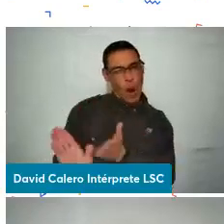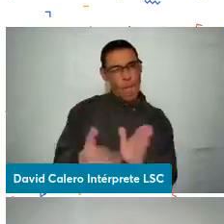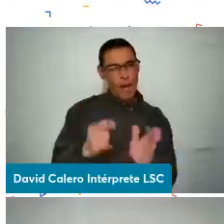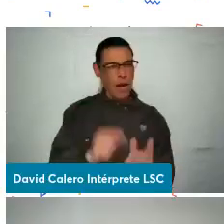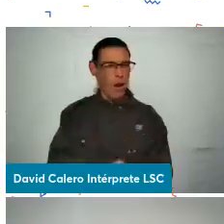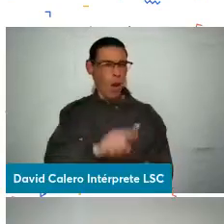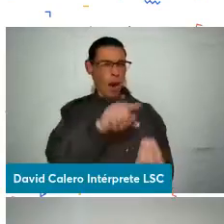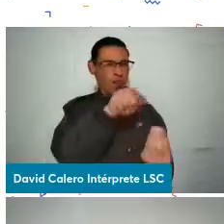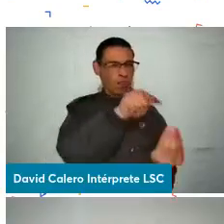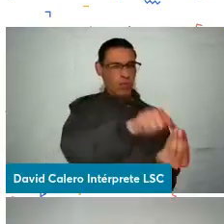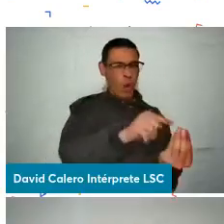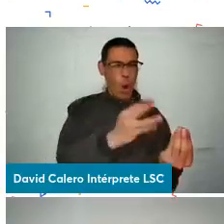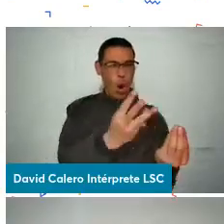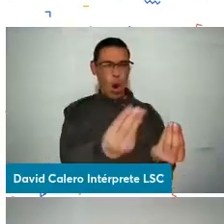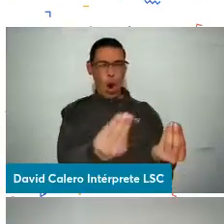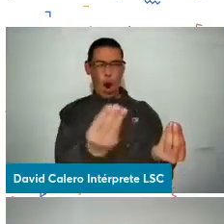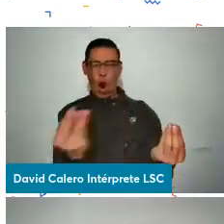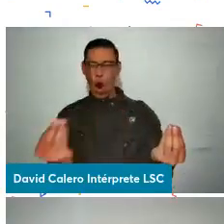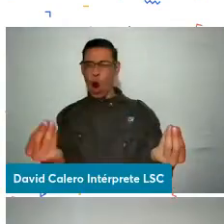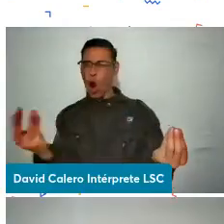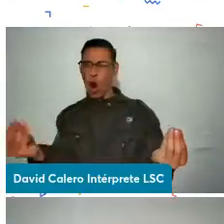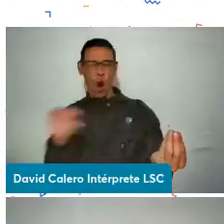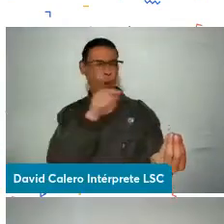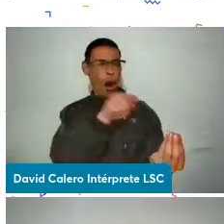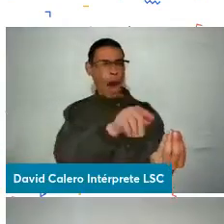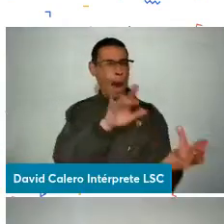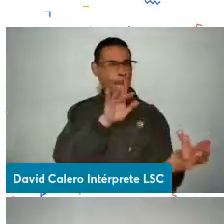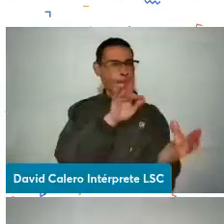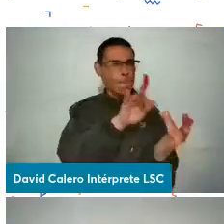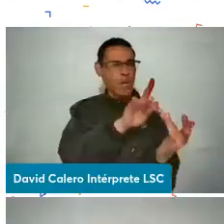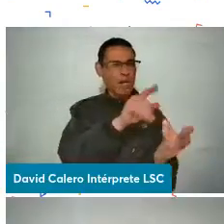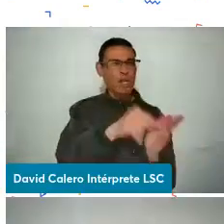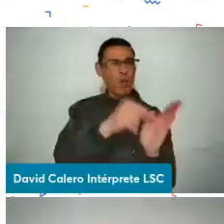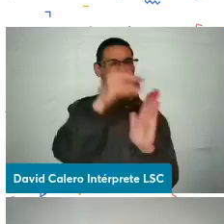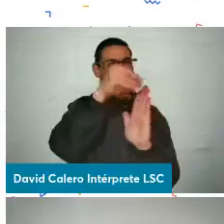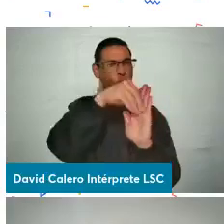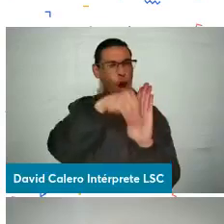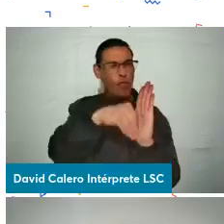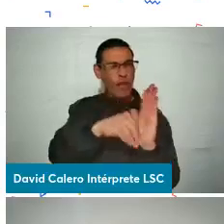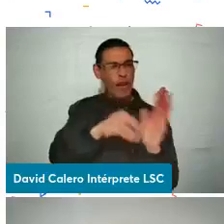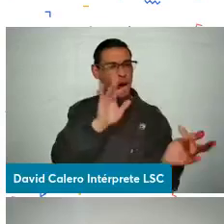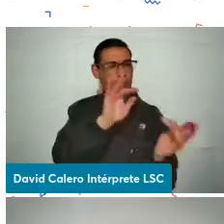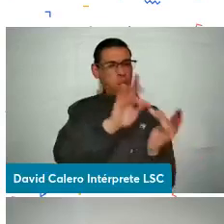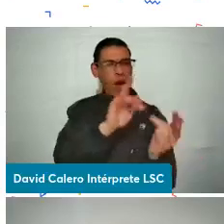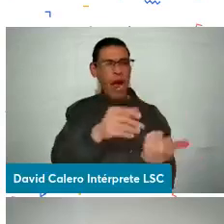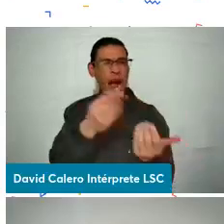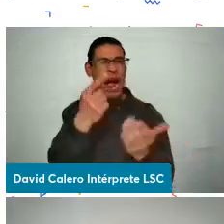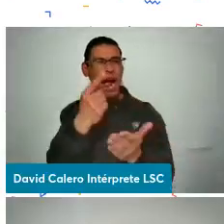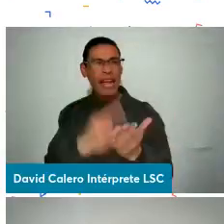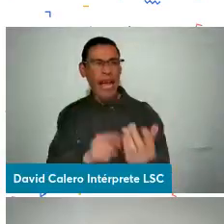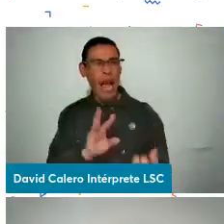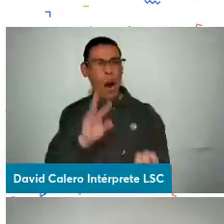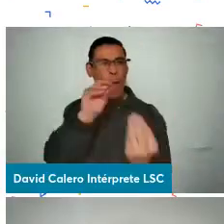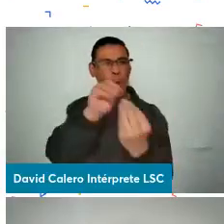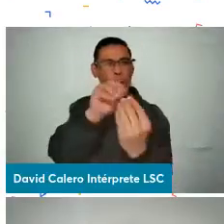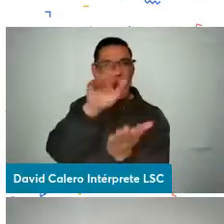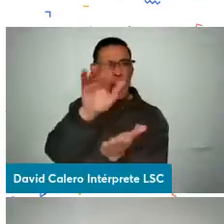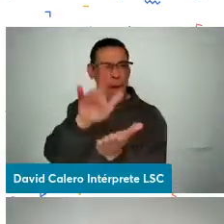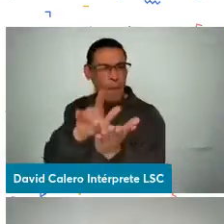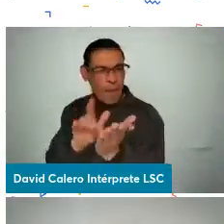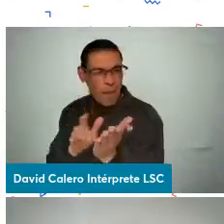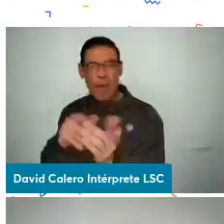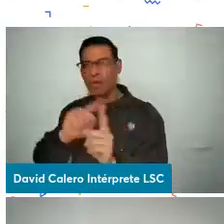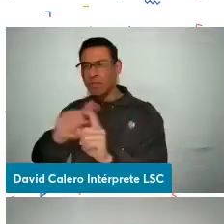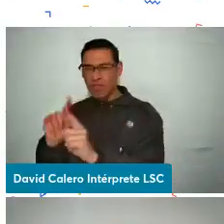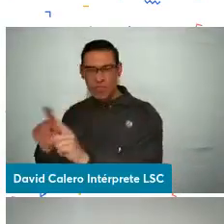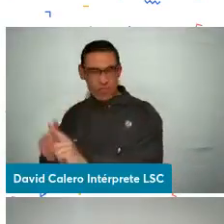íbamos a realizar, entonces cómo lo íbamos a ajustar a toda la población del estudiantil, y